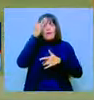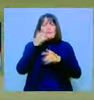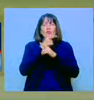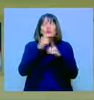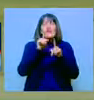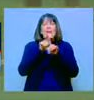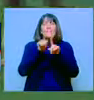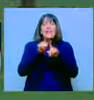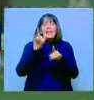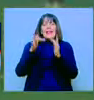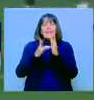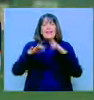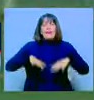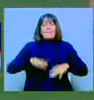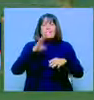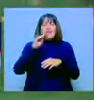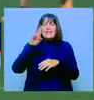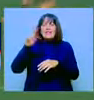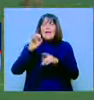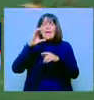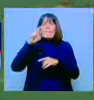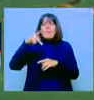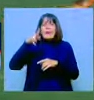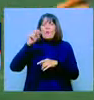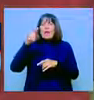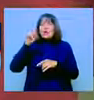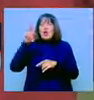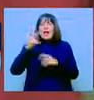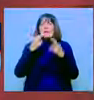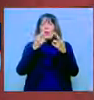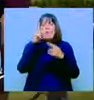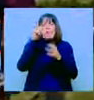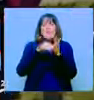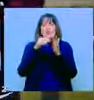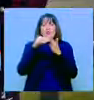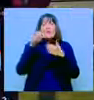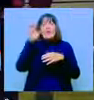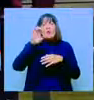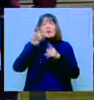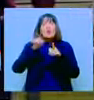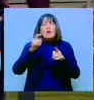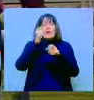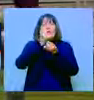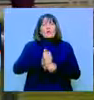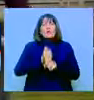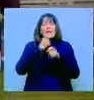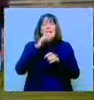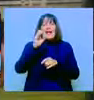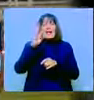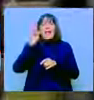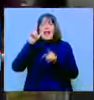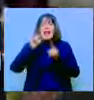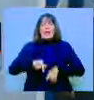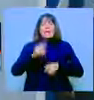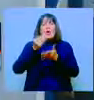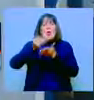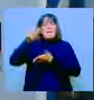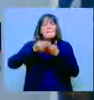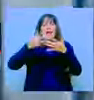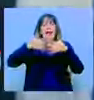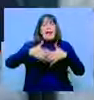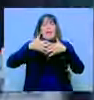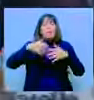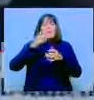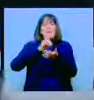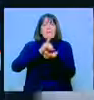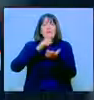además el técnico del Manchester City Pep Guardiola entregó 1 millón de euros a una fundación catalana para poder comprar equipo médico